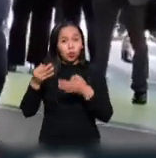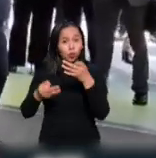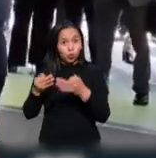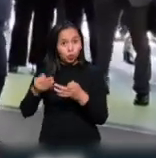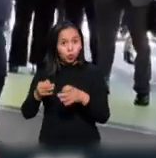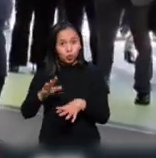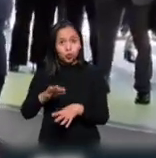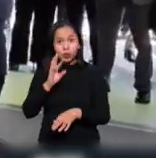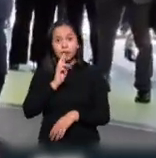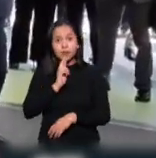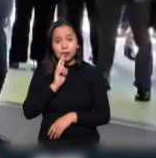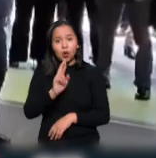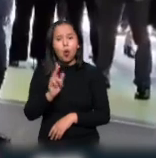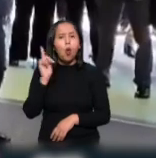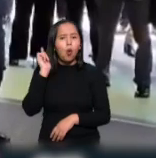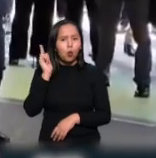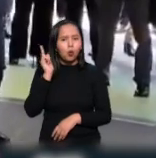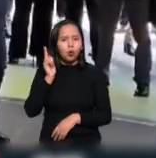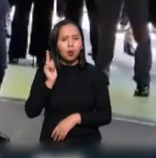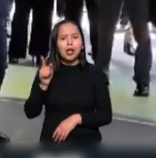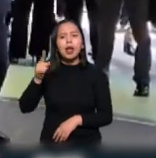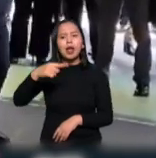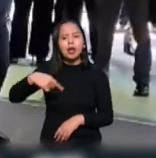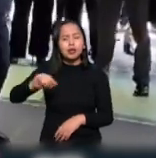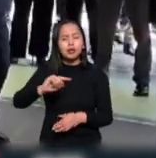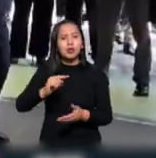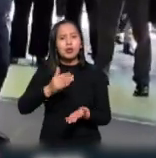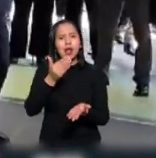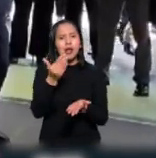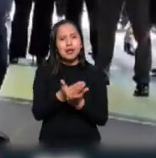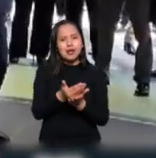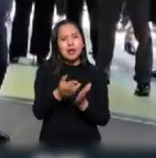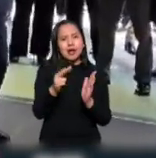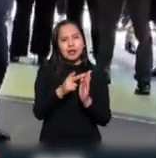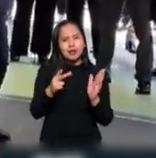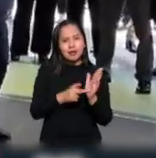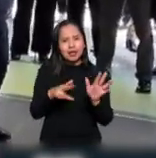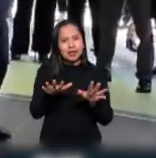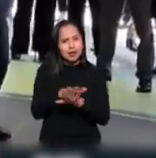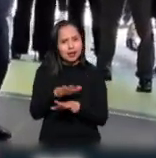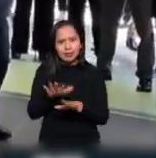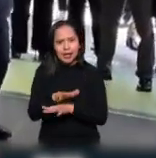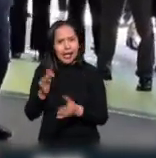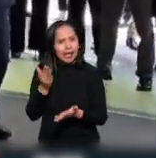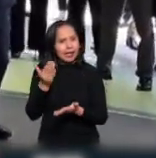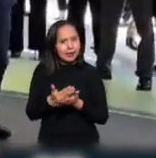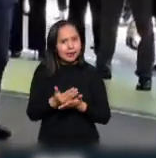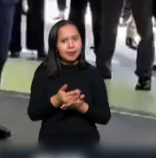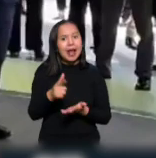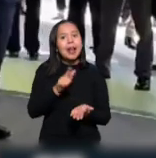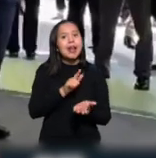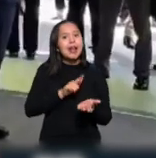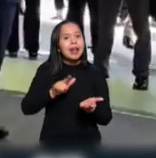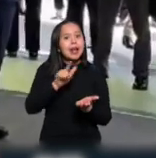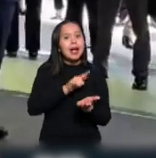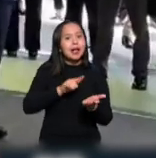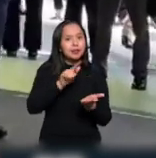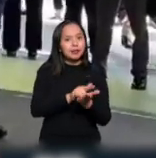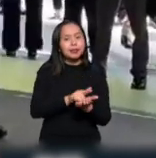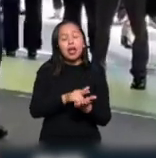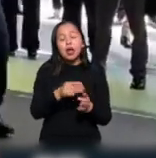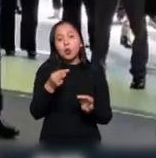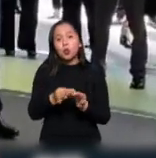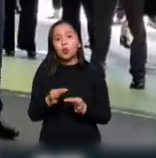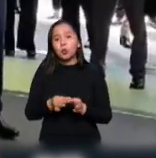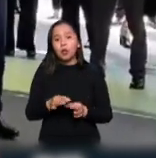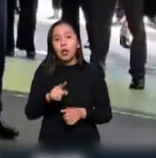que esperemos que sea echar para atrás esa locura de reforma, tienen que acatar la ley. Imagínense